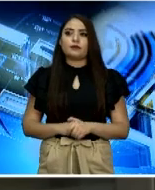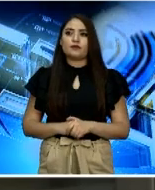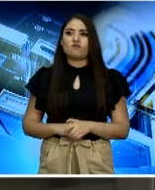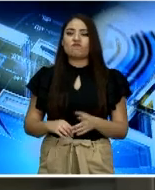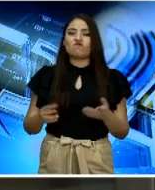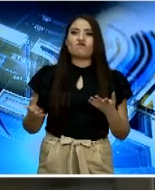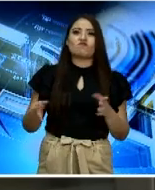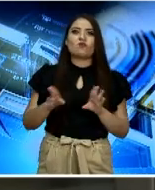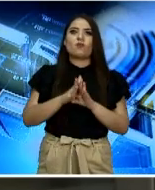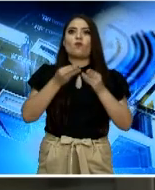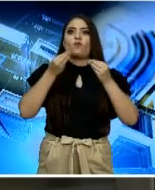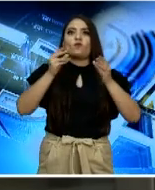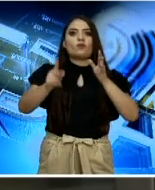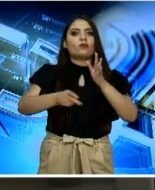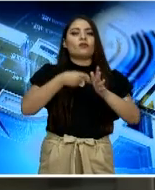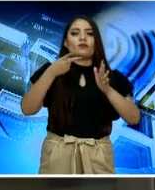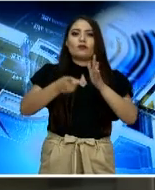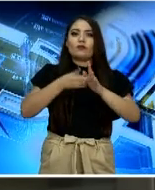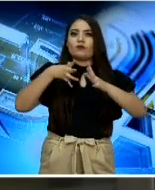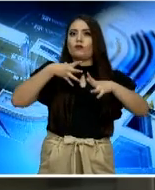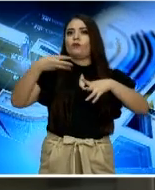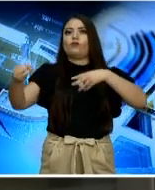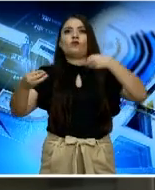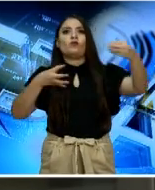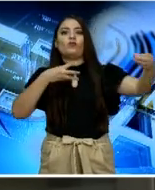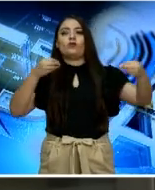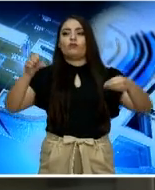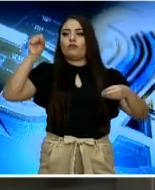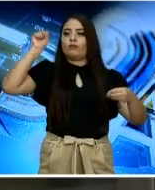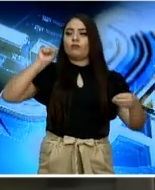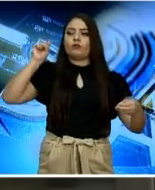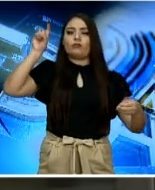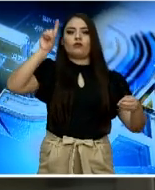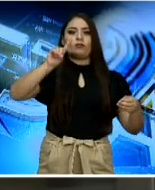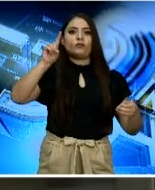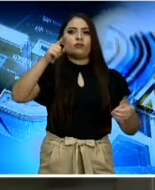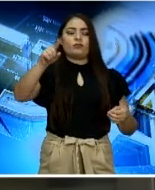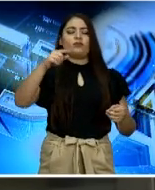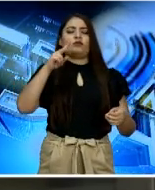compartida en redes sociales durante el fin de semana y nos llama la atención justamente para